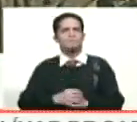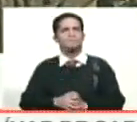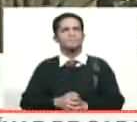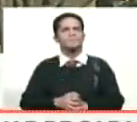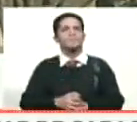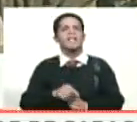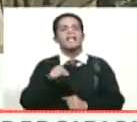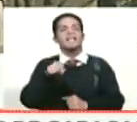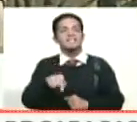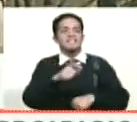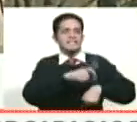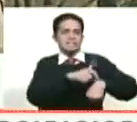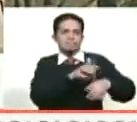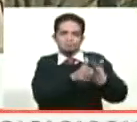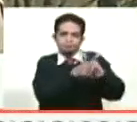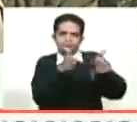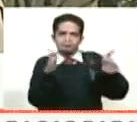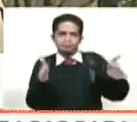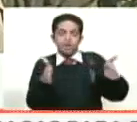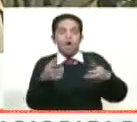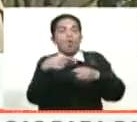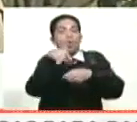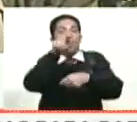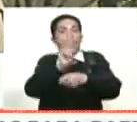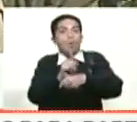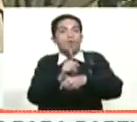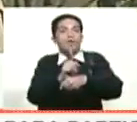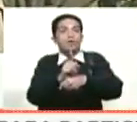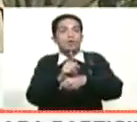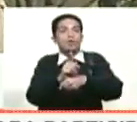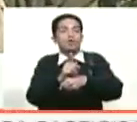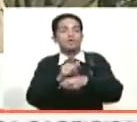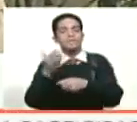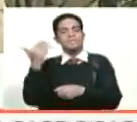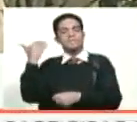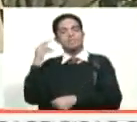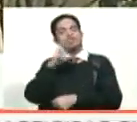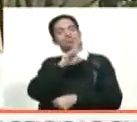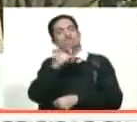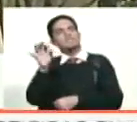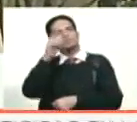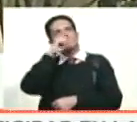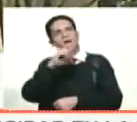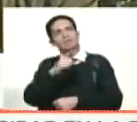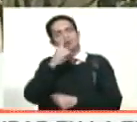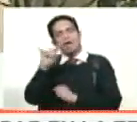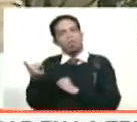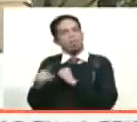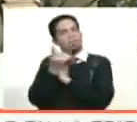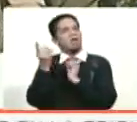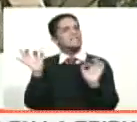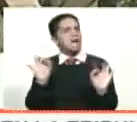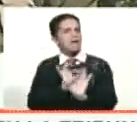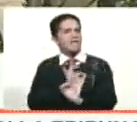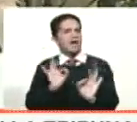Este es el periodo revolucionario único en 200 años que no ha sido traicionado,